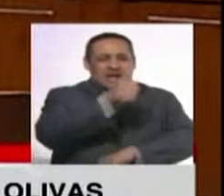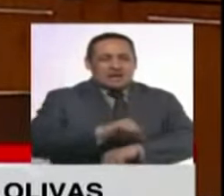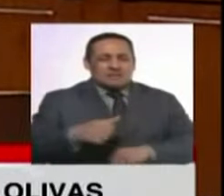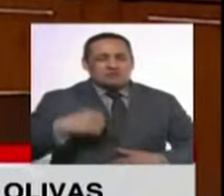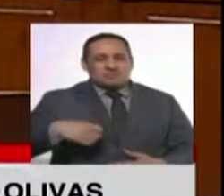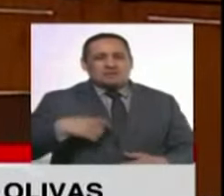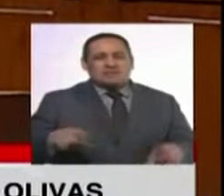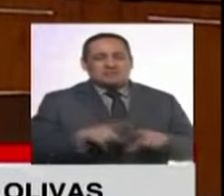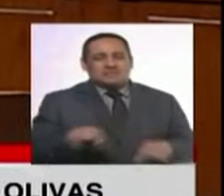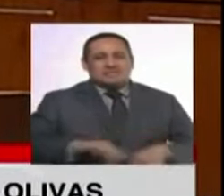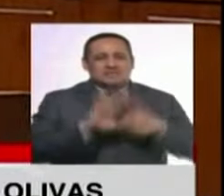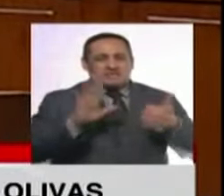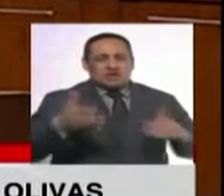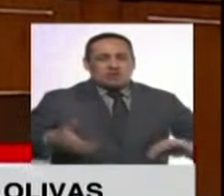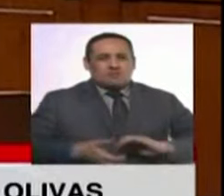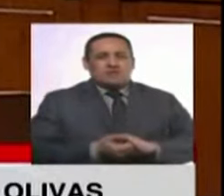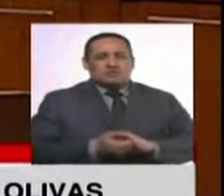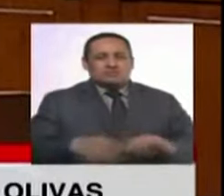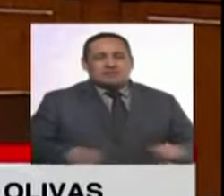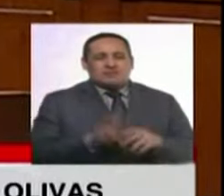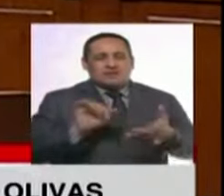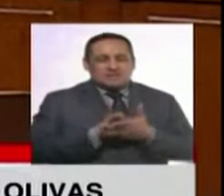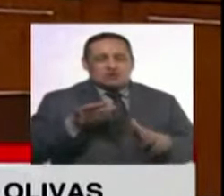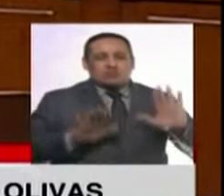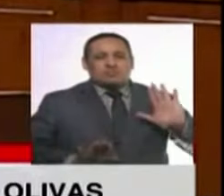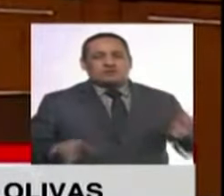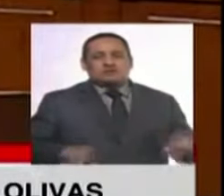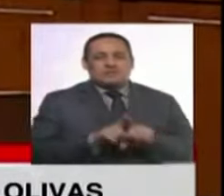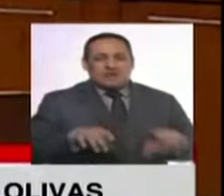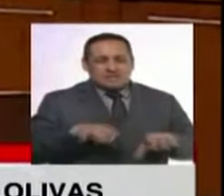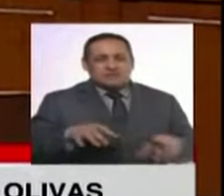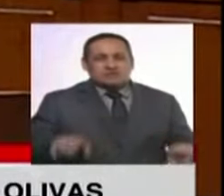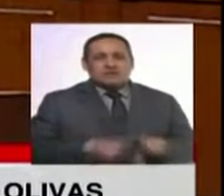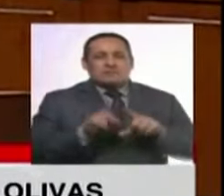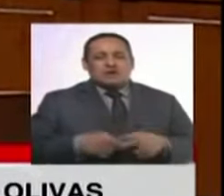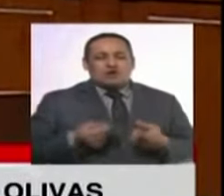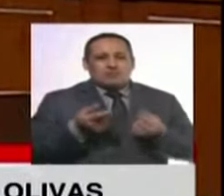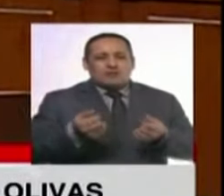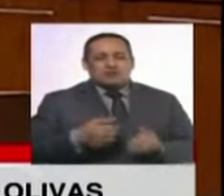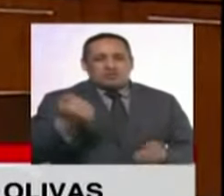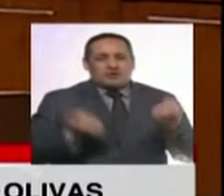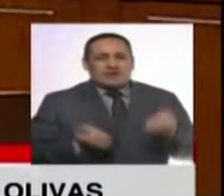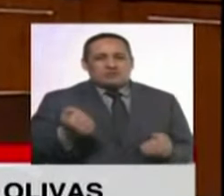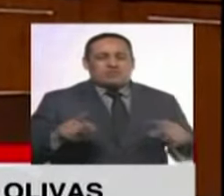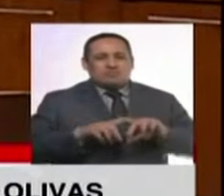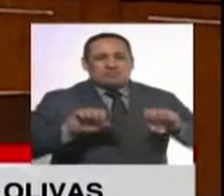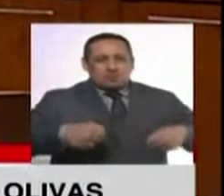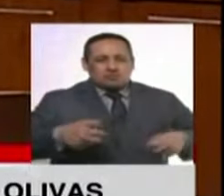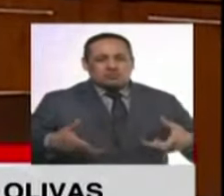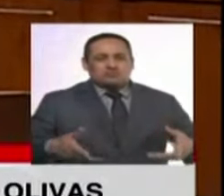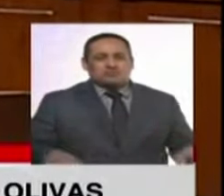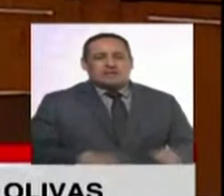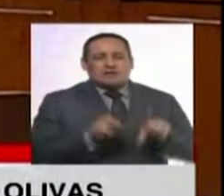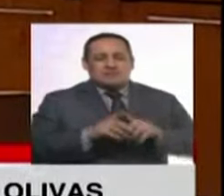más de 16 convenios donde se han comprometido lo están haciendo comprando camionetas motocicletas